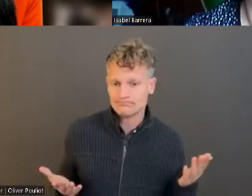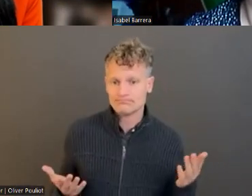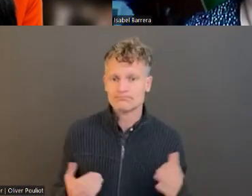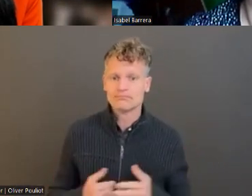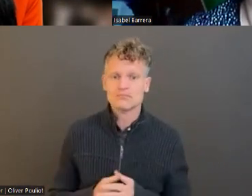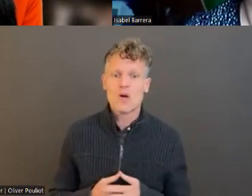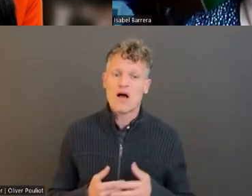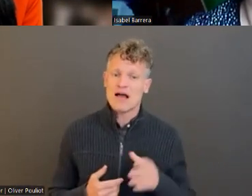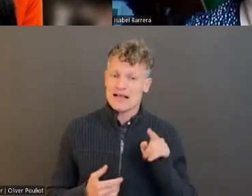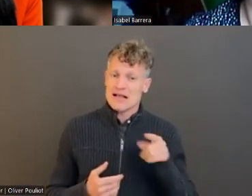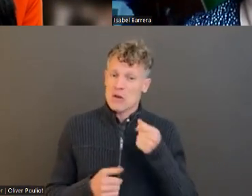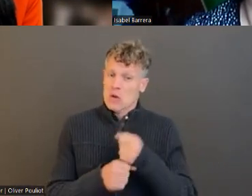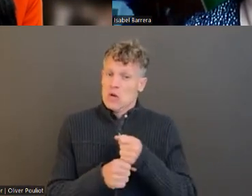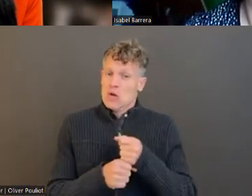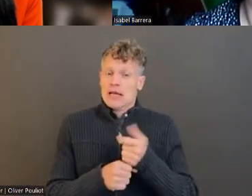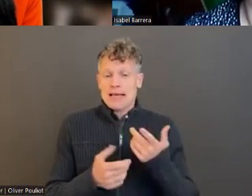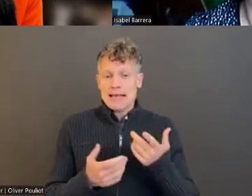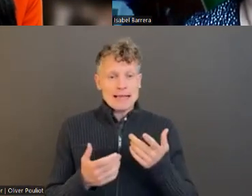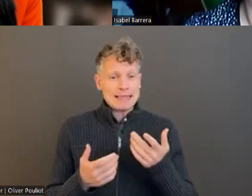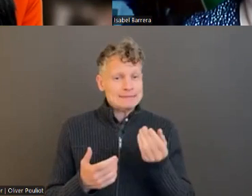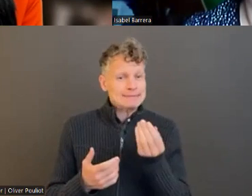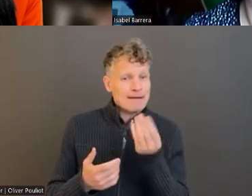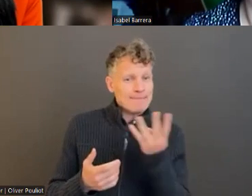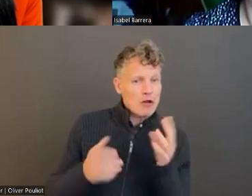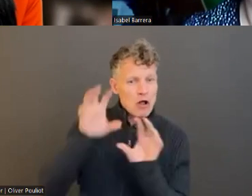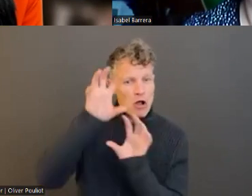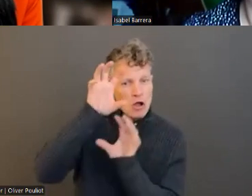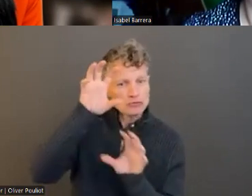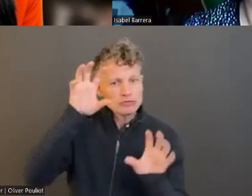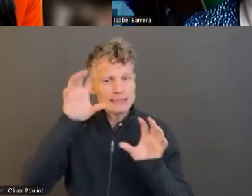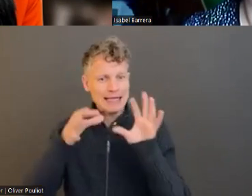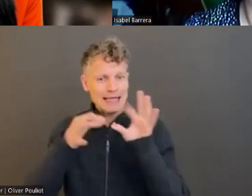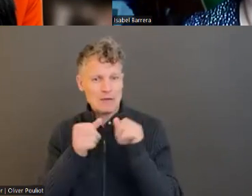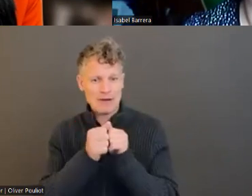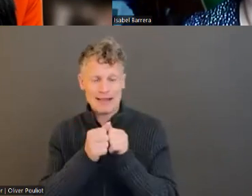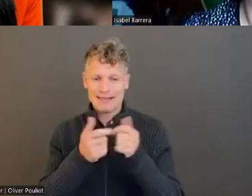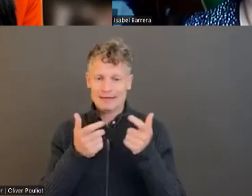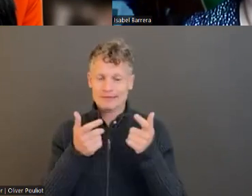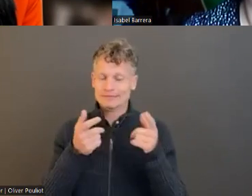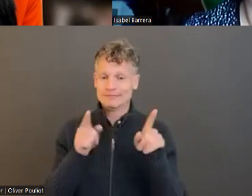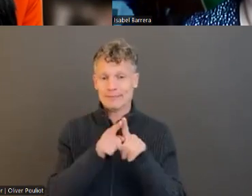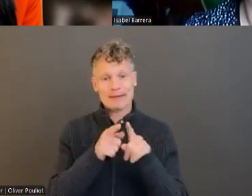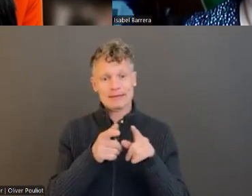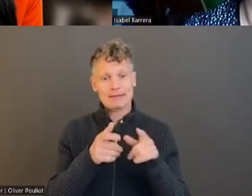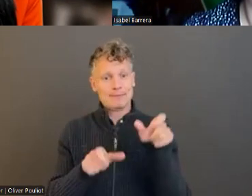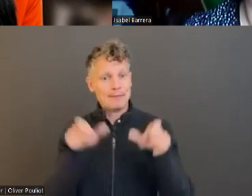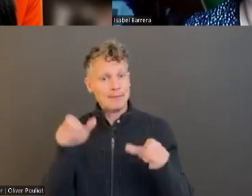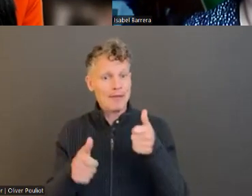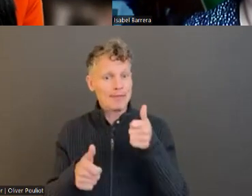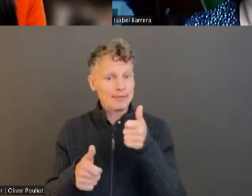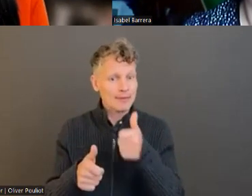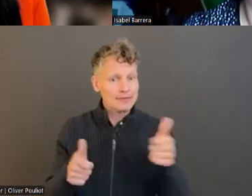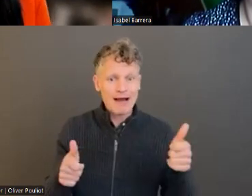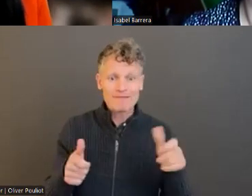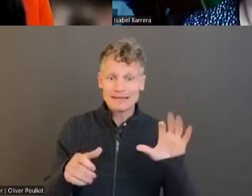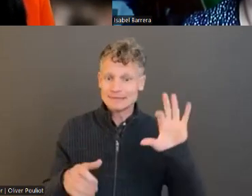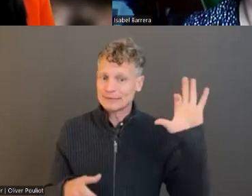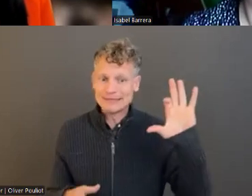de la mano con, no habíamos considerado este como un problema que